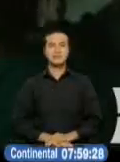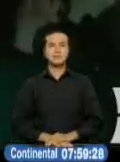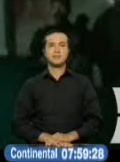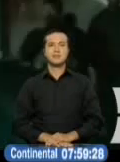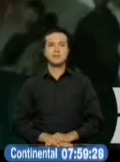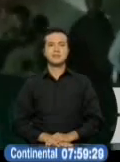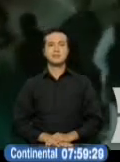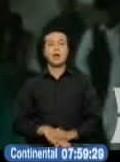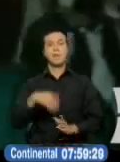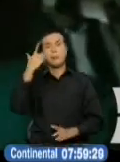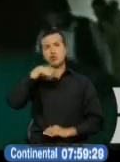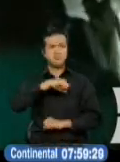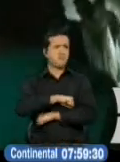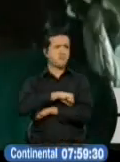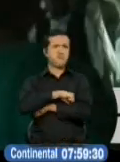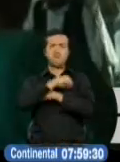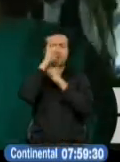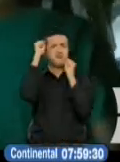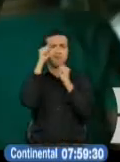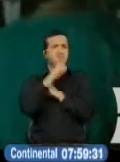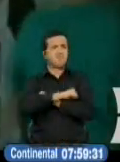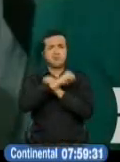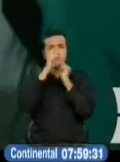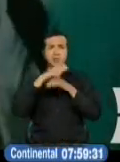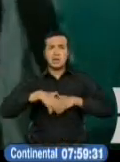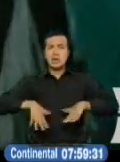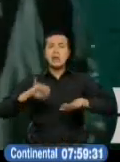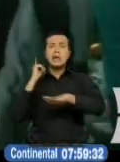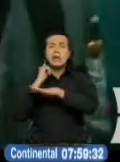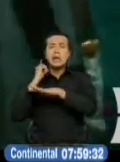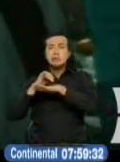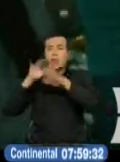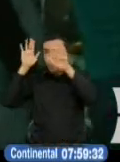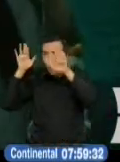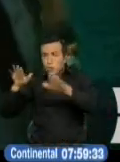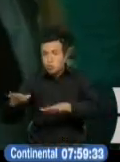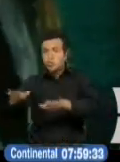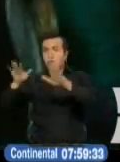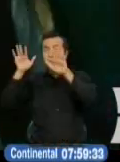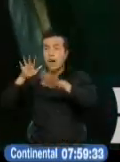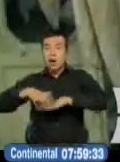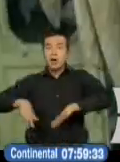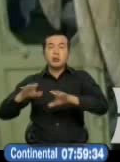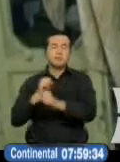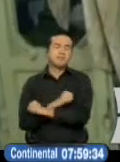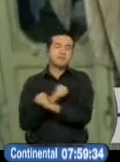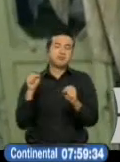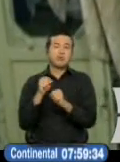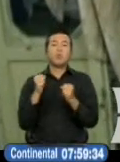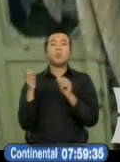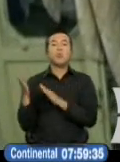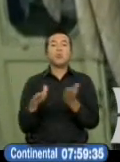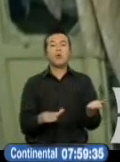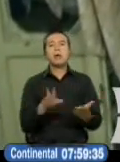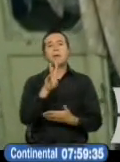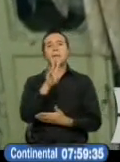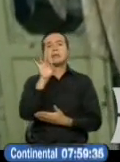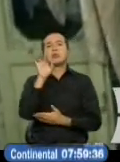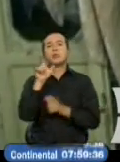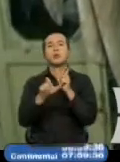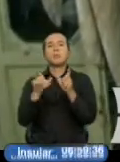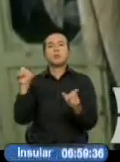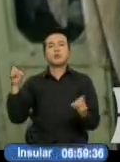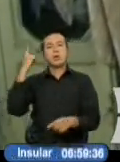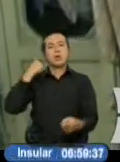Y un atacante suicida hizo estallar sus explosivos en una mezquita musulmana chiita en Herat, Afganistán, matando al menos a 29 personas